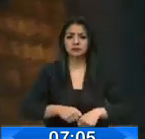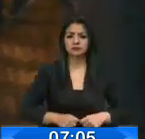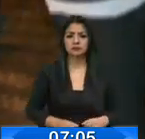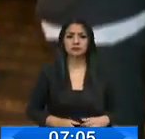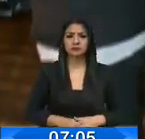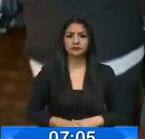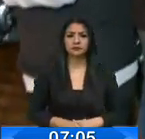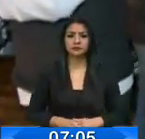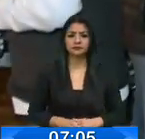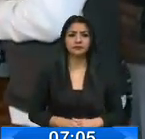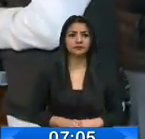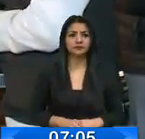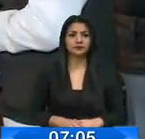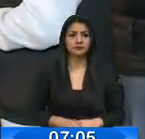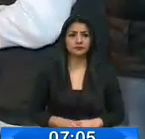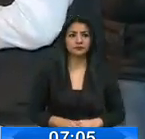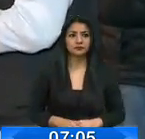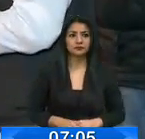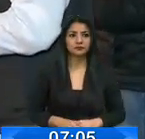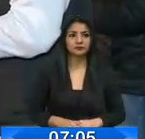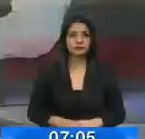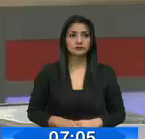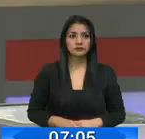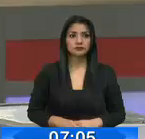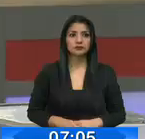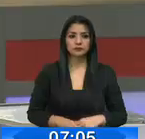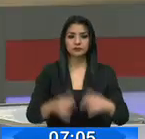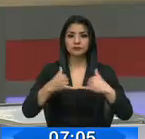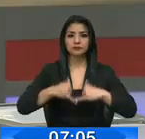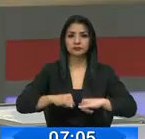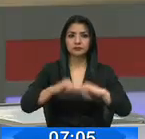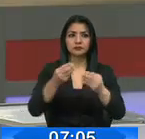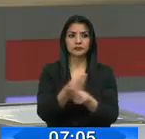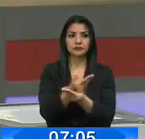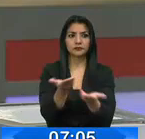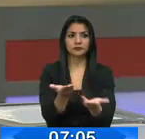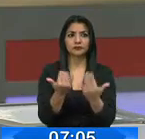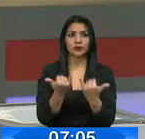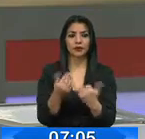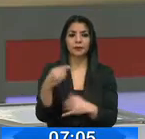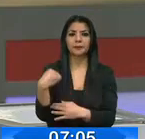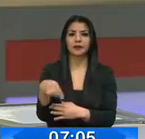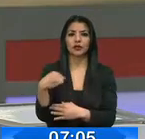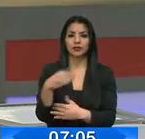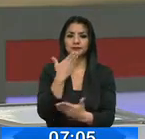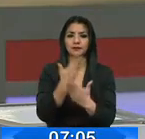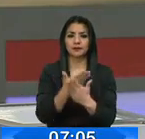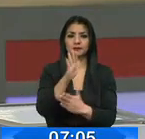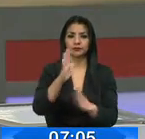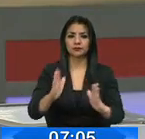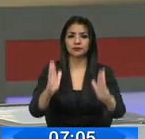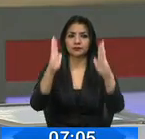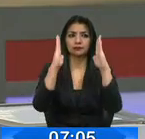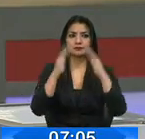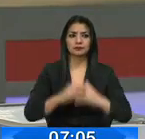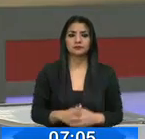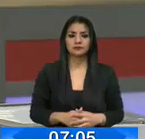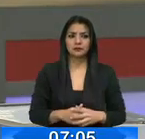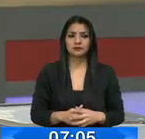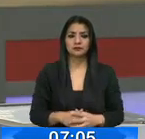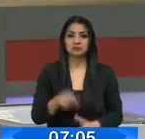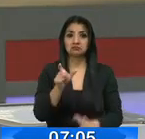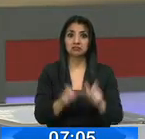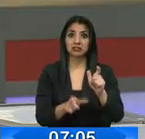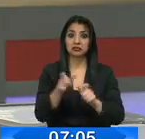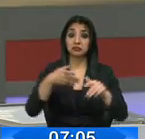Torres, informó Sara Naranjo. Seguimos compartiendo las informaciones en este día miércoles. Gracias por acompañarnos. Delincuentes que asaltaron